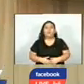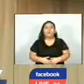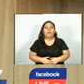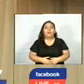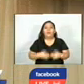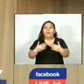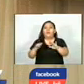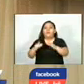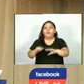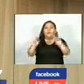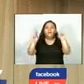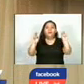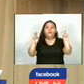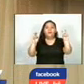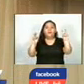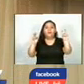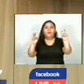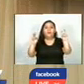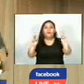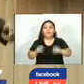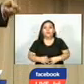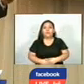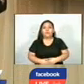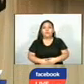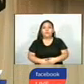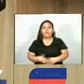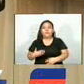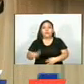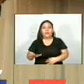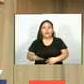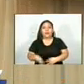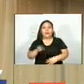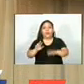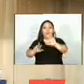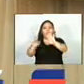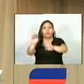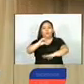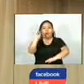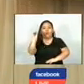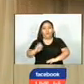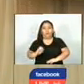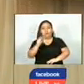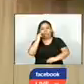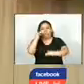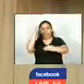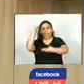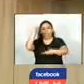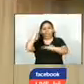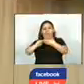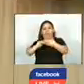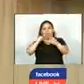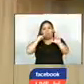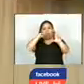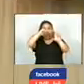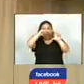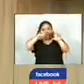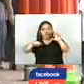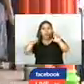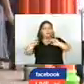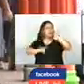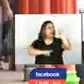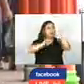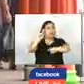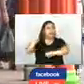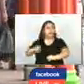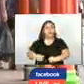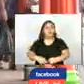aspectos que estamos viendo en el estudio. Y se está llegando al 8%, es de los más bajos observados en los países que realizamos